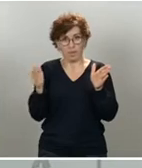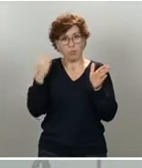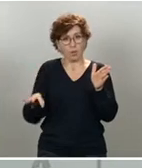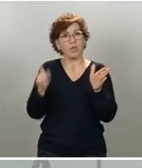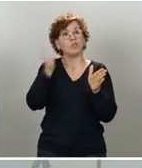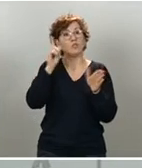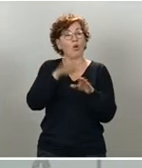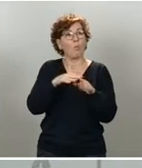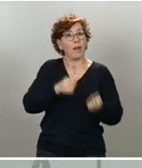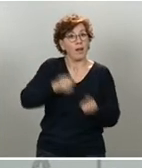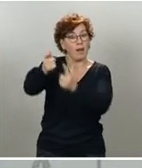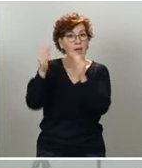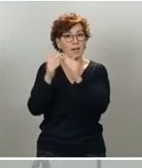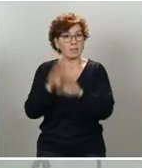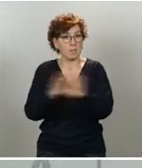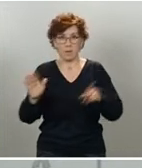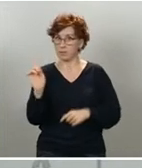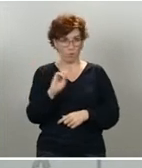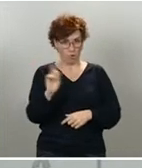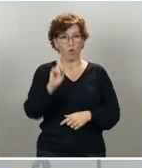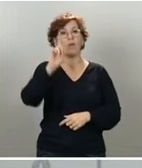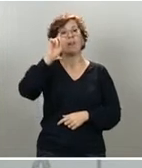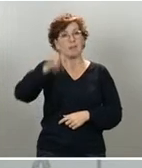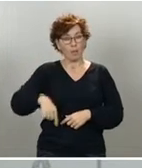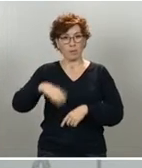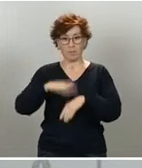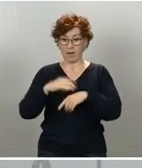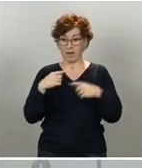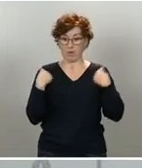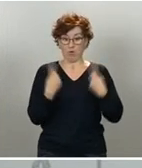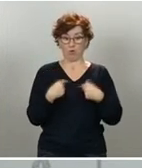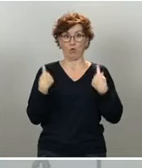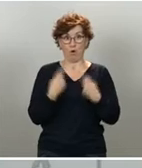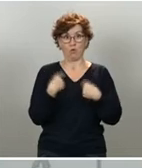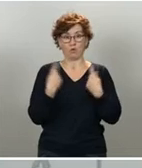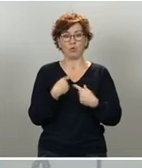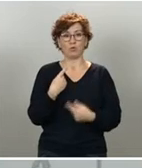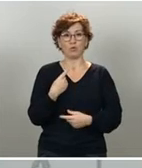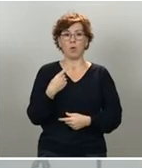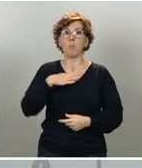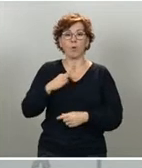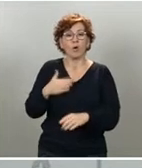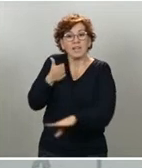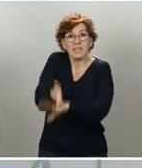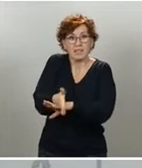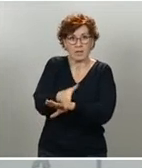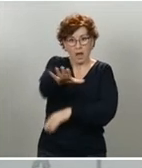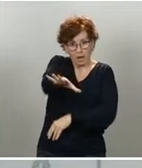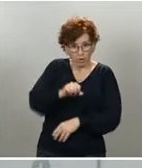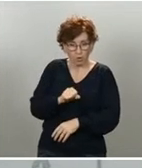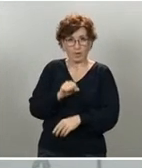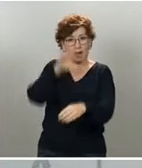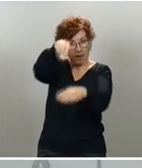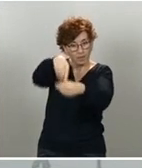haciendo hasta ahora, sino también para que seamos nosotros mismos quienes recojamos los pedidos en el propio local.